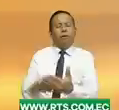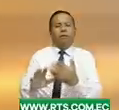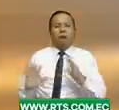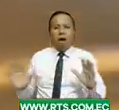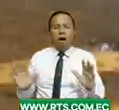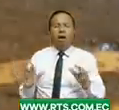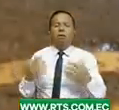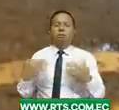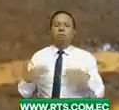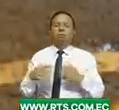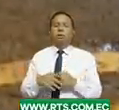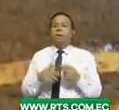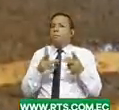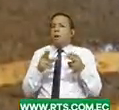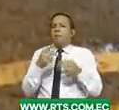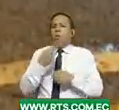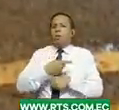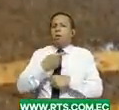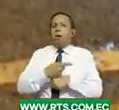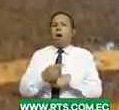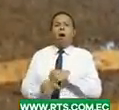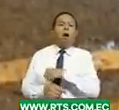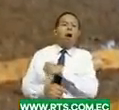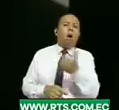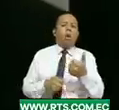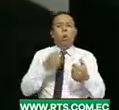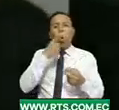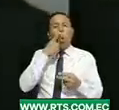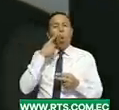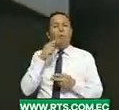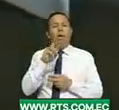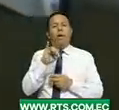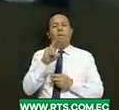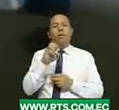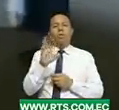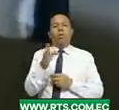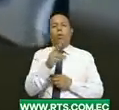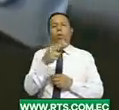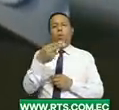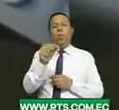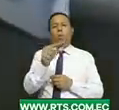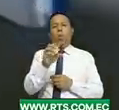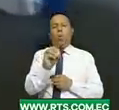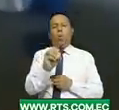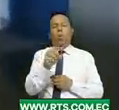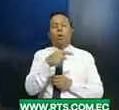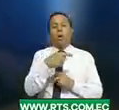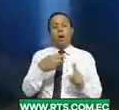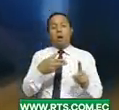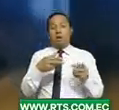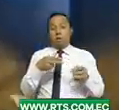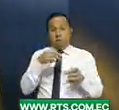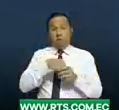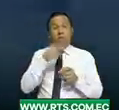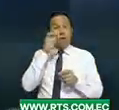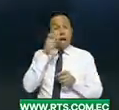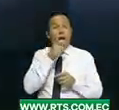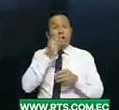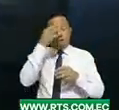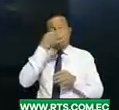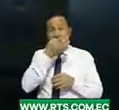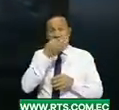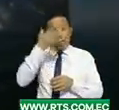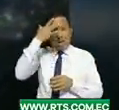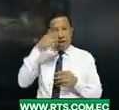varios disparos a Víctor Hugo Alcíbar, fiscal de Santo Domingo de los Áchilas. Mataron a la mujer que lo